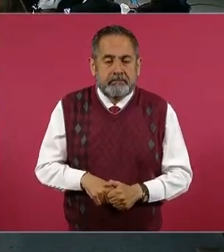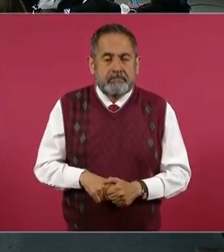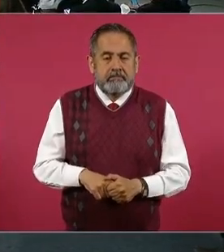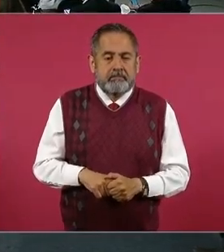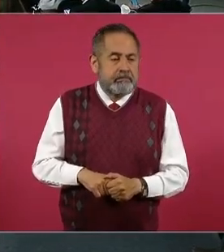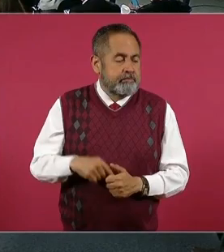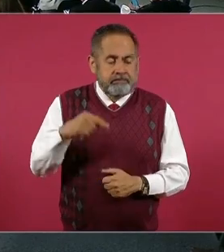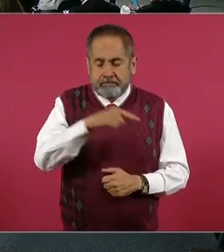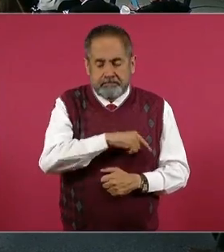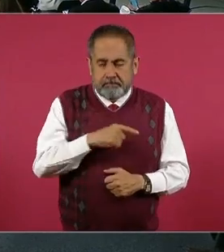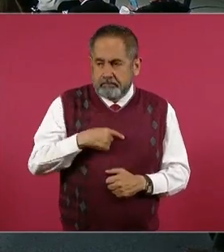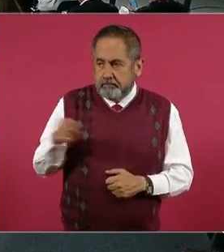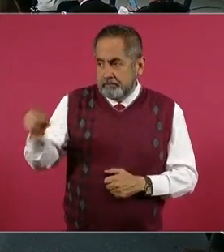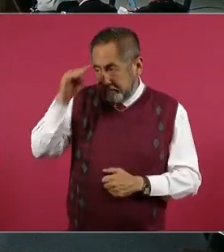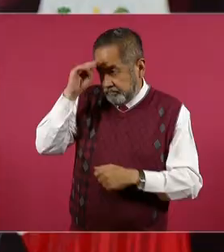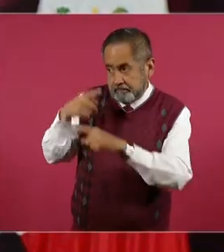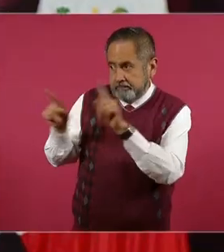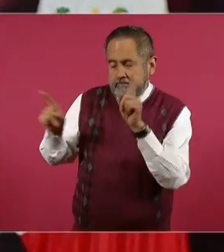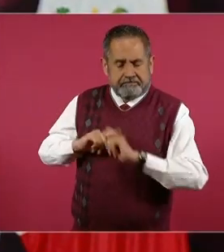no coincidir con nosotros.